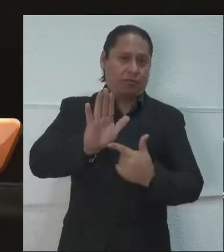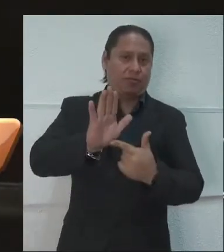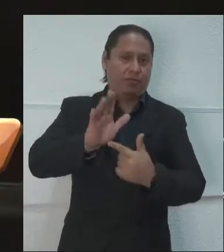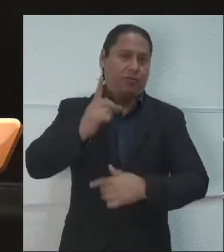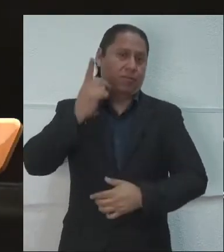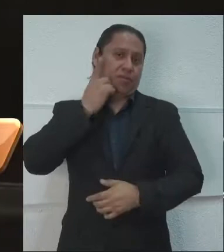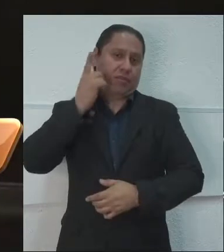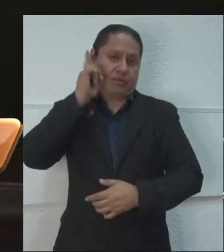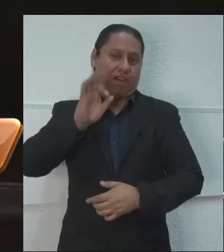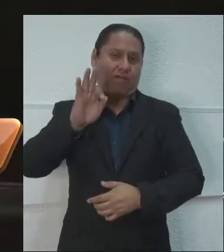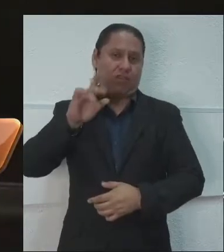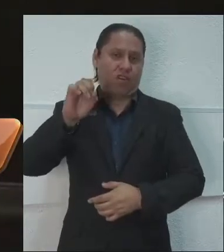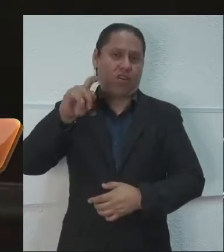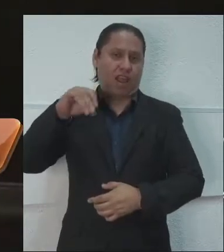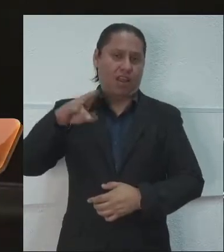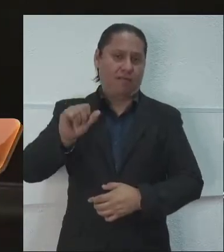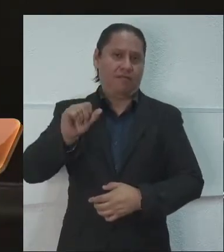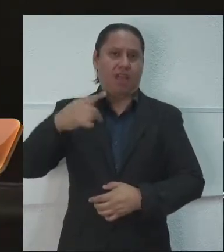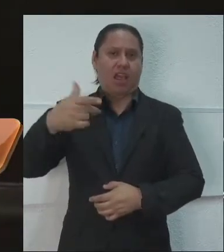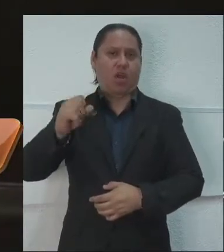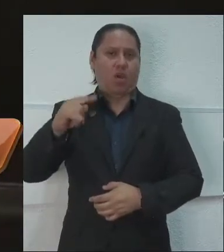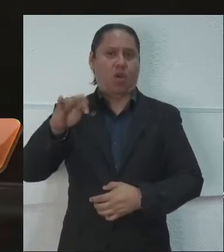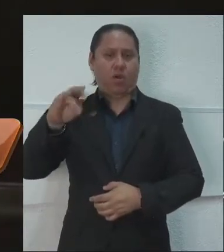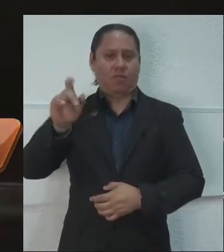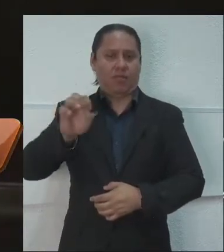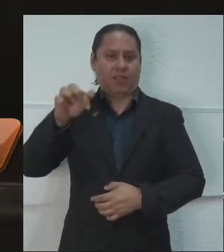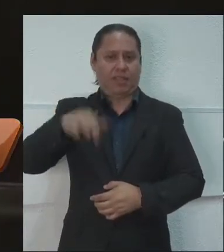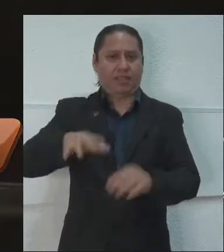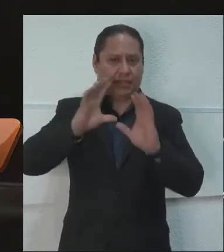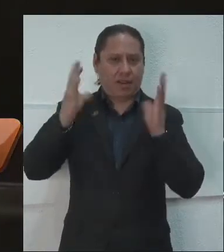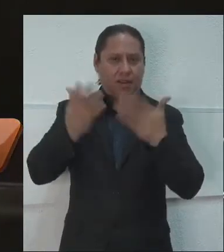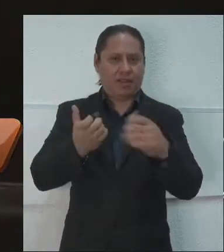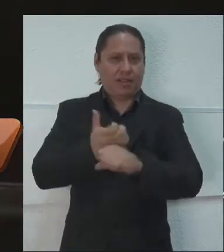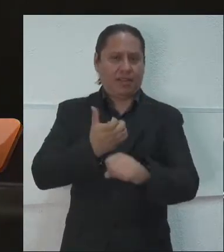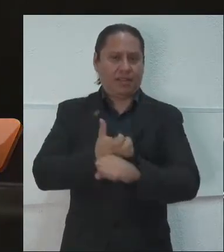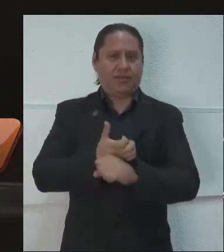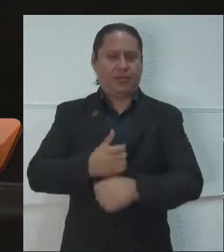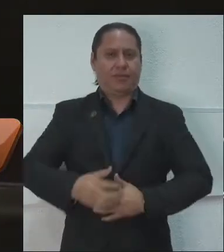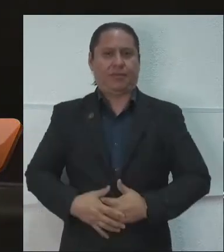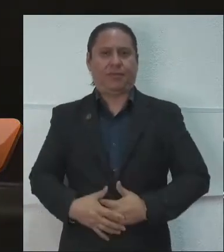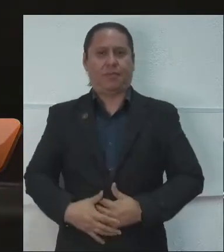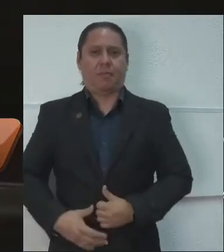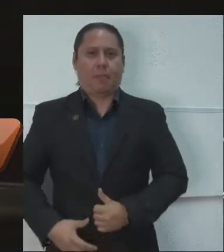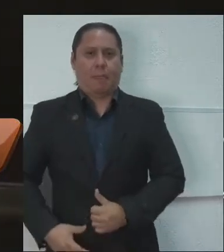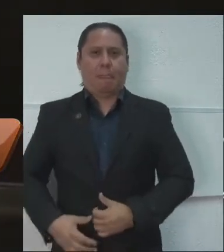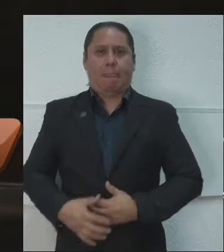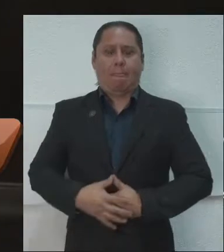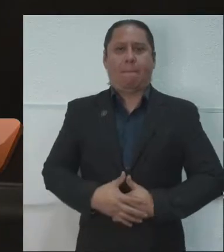diputada Floralma Gómez Santis, integrante de esta 68ª legislatura.